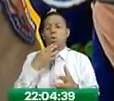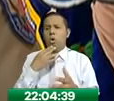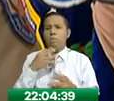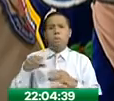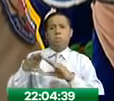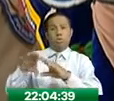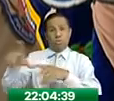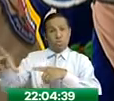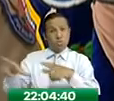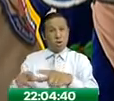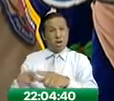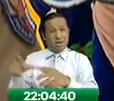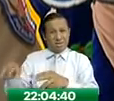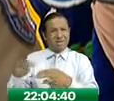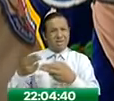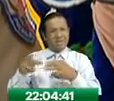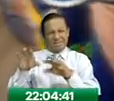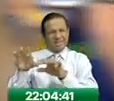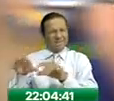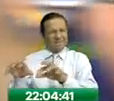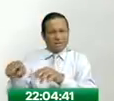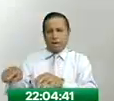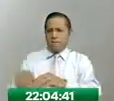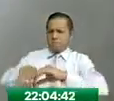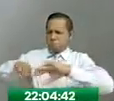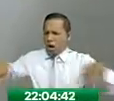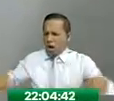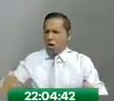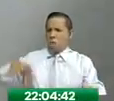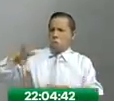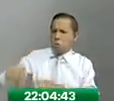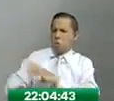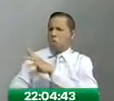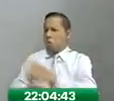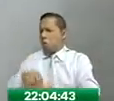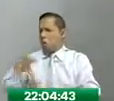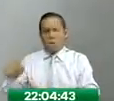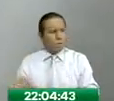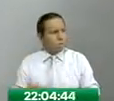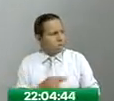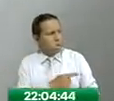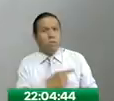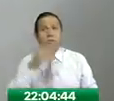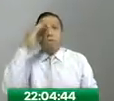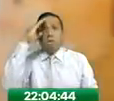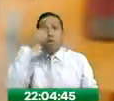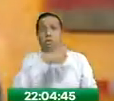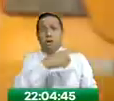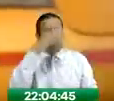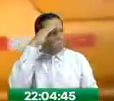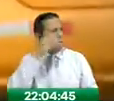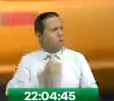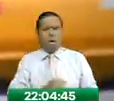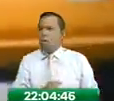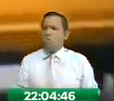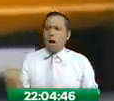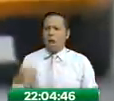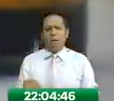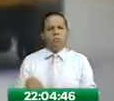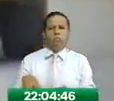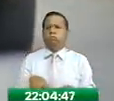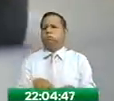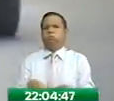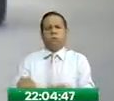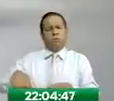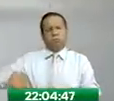y los accesorios, y en este caso las prendas de los usuarios. Al sentirse descubiertos, los ocupantes de la motocicleta habrían emprendido la marcha a